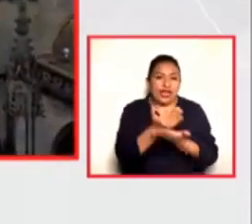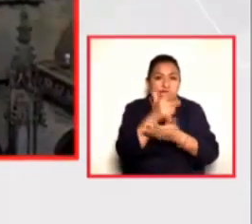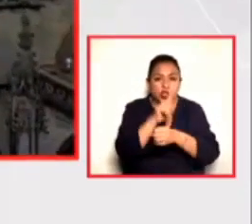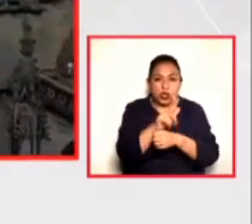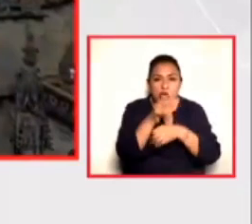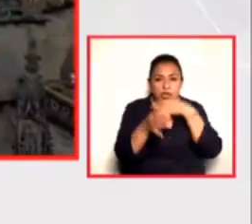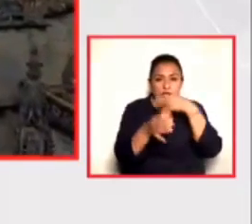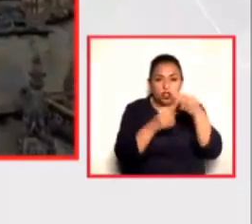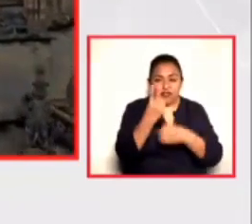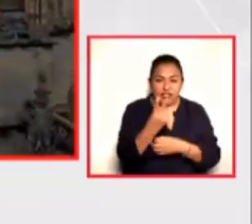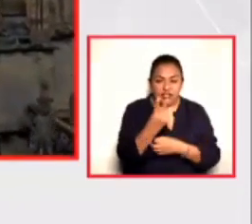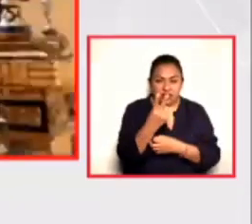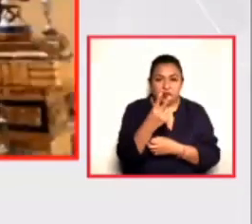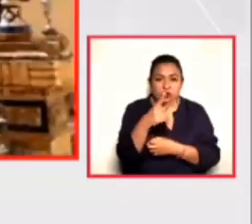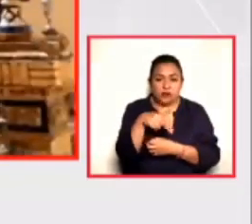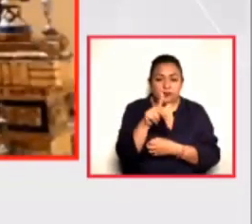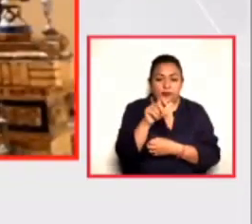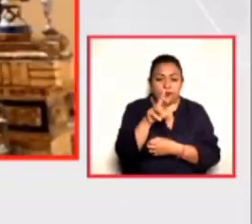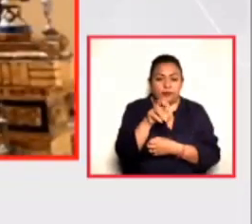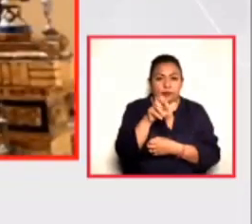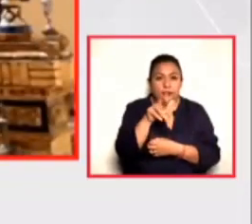22, Karen Rivera.